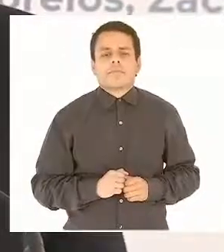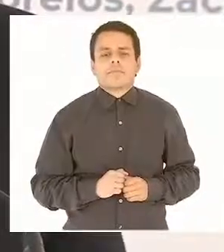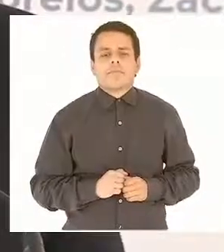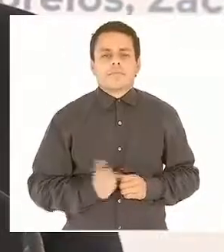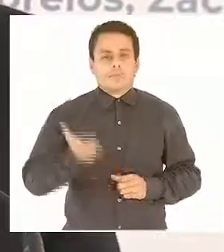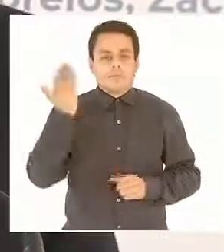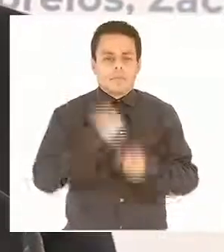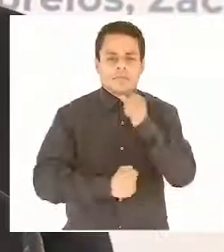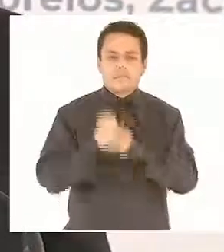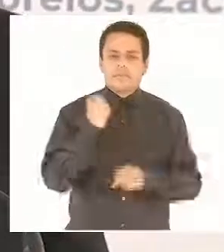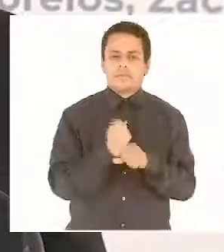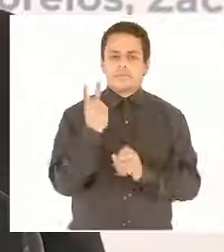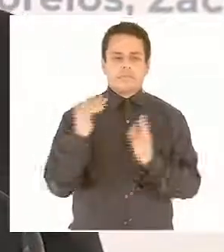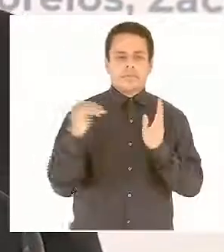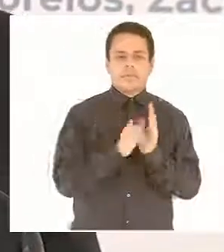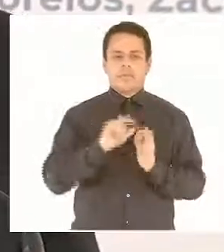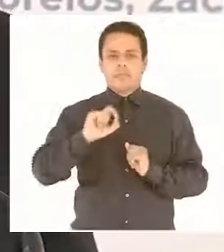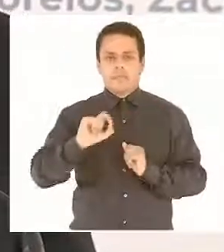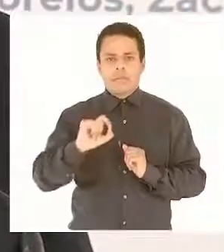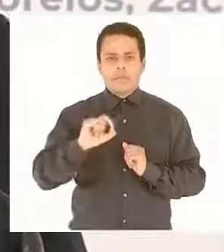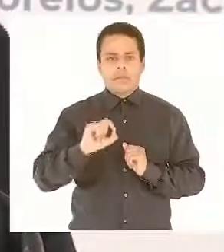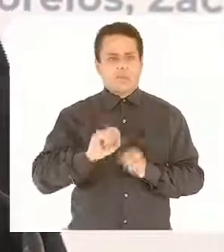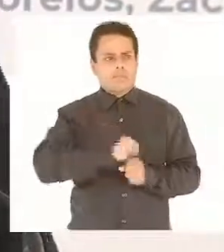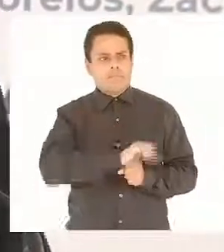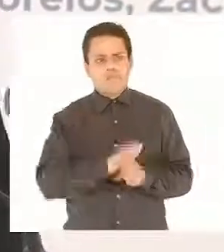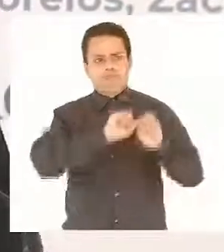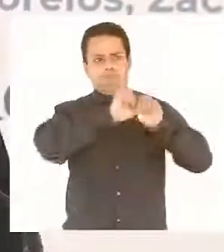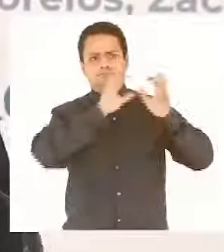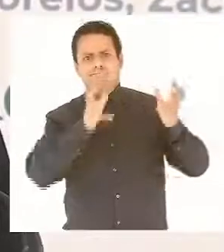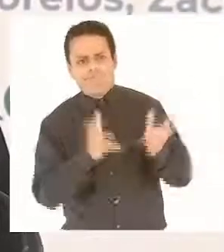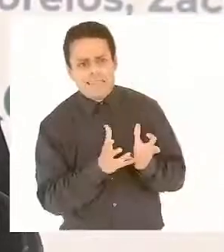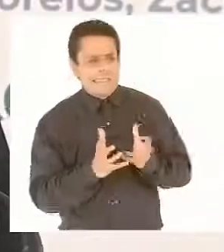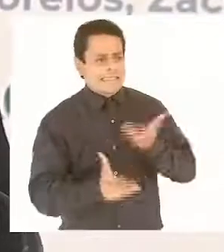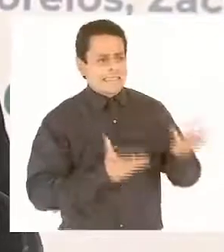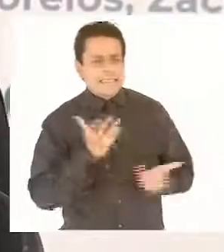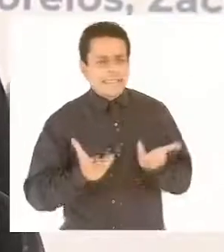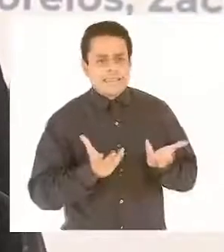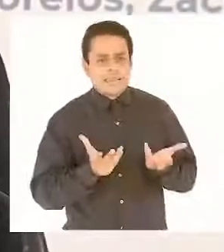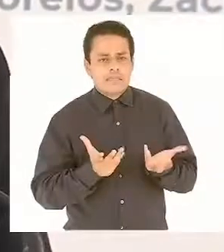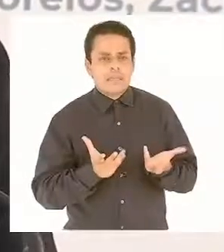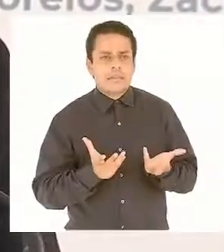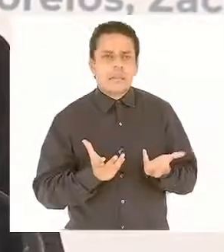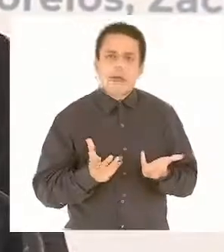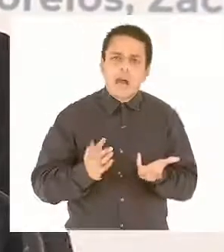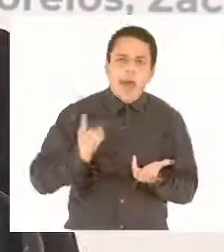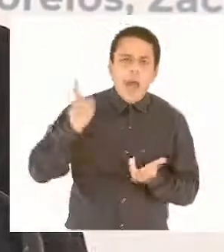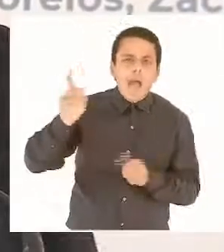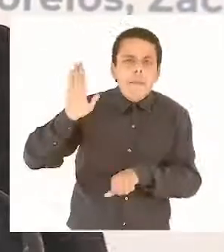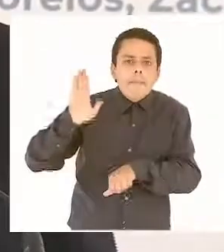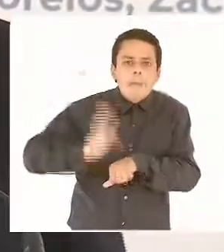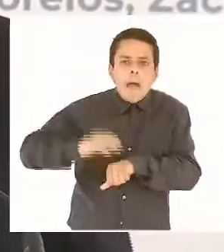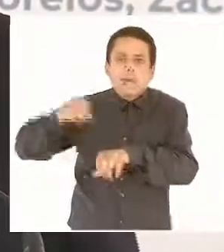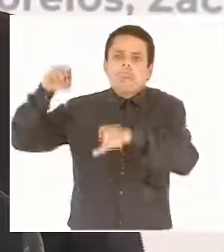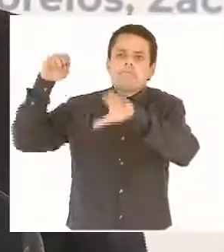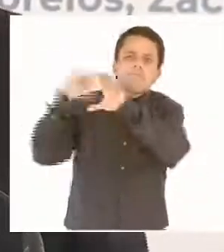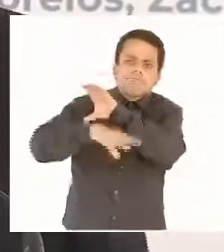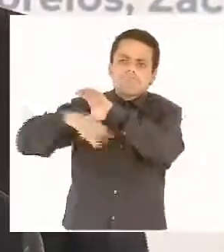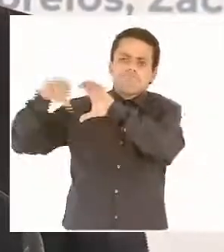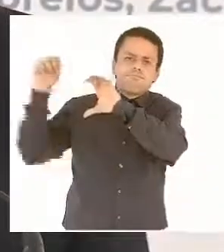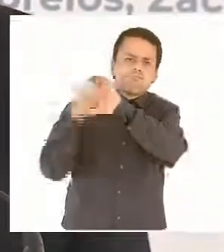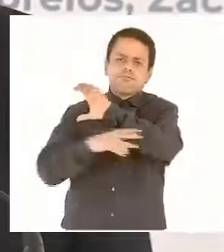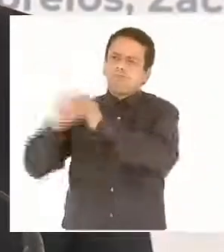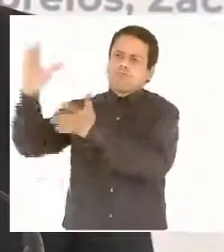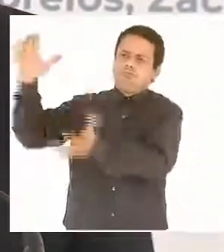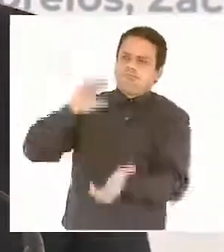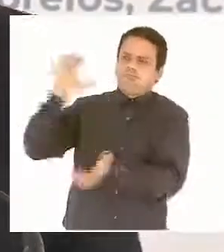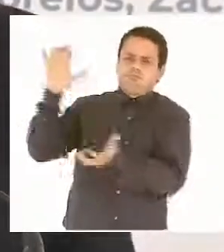que se enfrenta a esta terrible pandemia, se incrementen las remesas